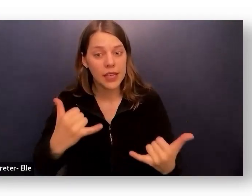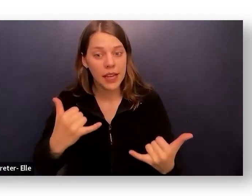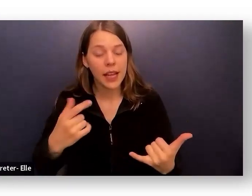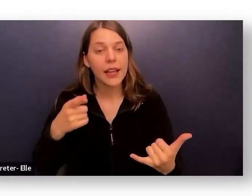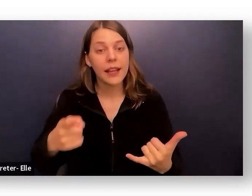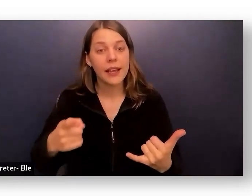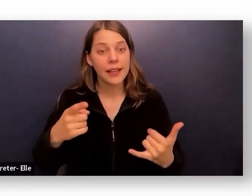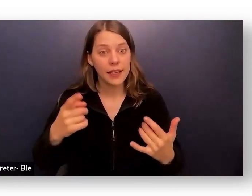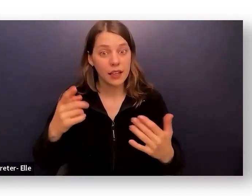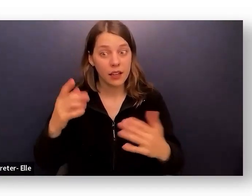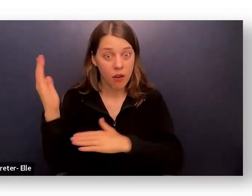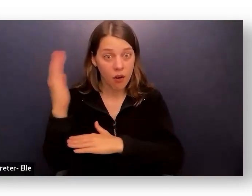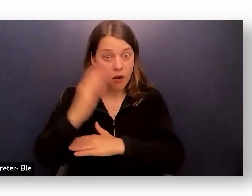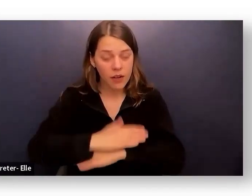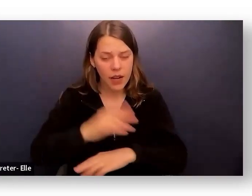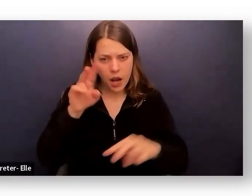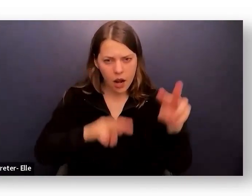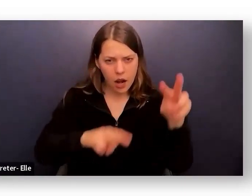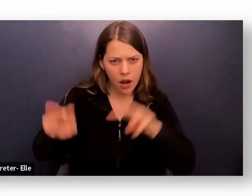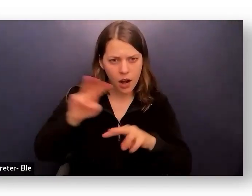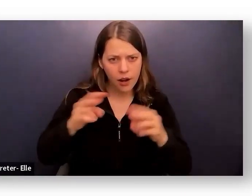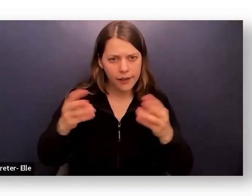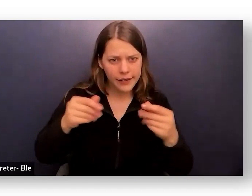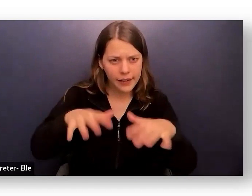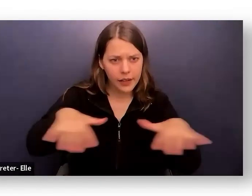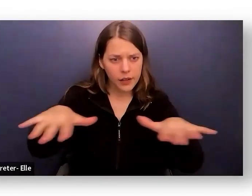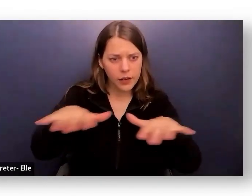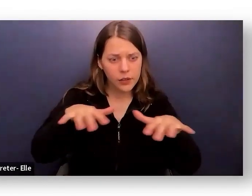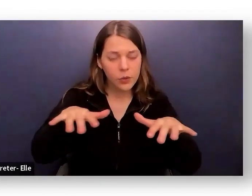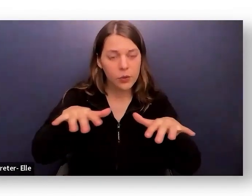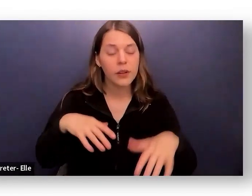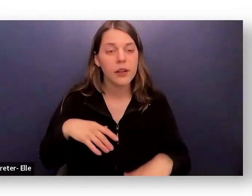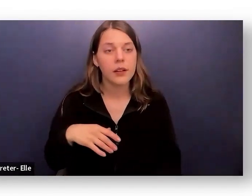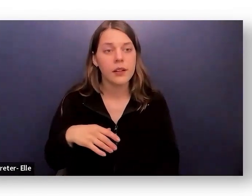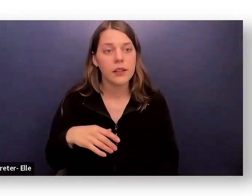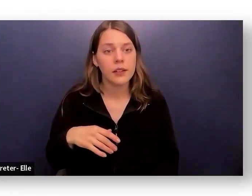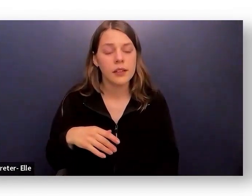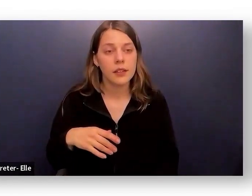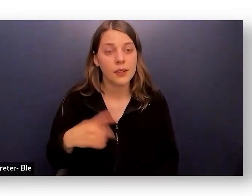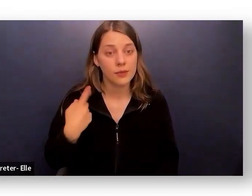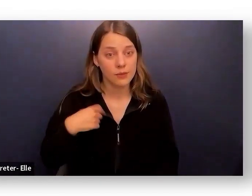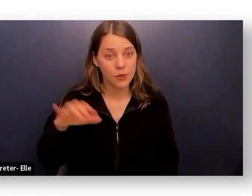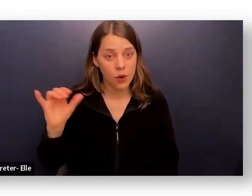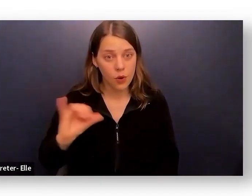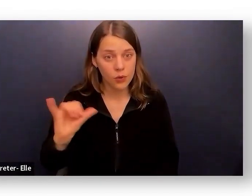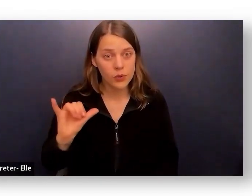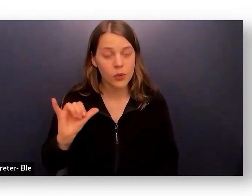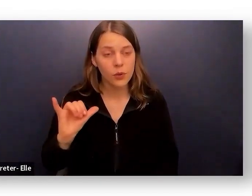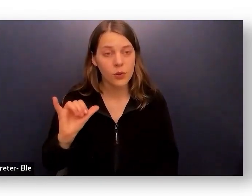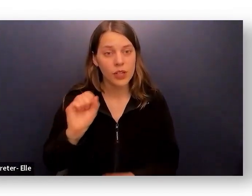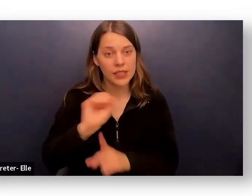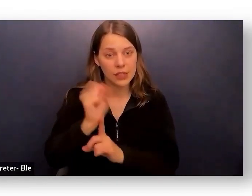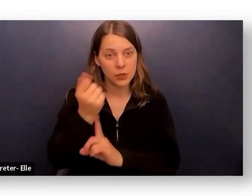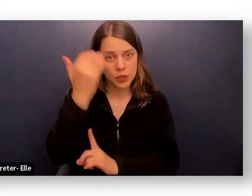pasando todo el día revisando toda la parte del territorio, viendo aquí en el Valle Rojo.